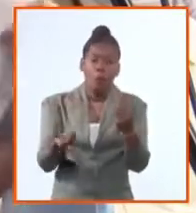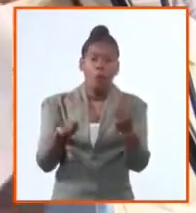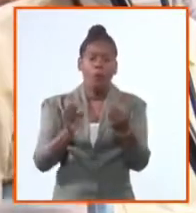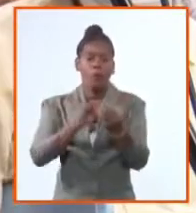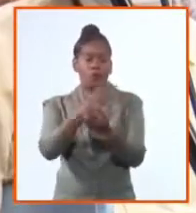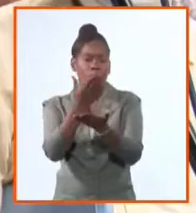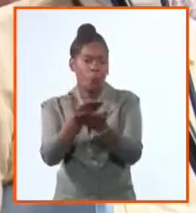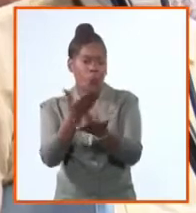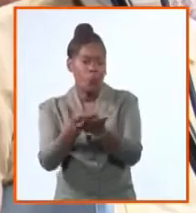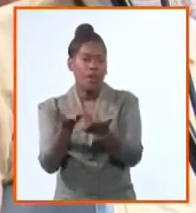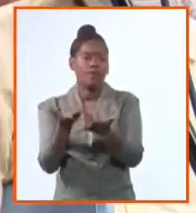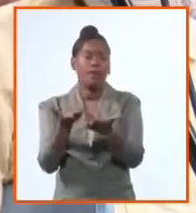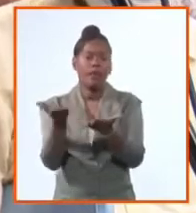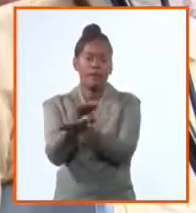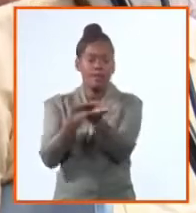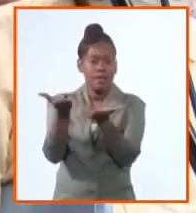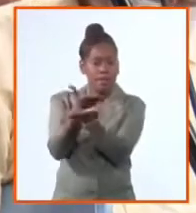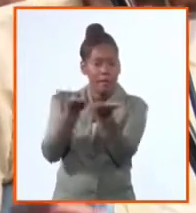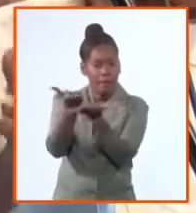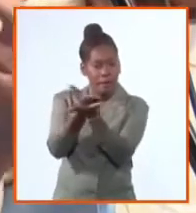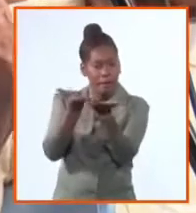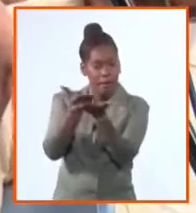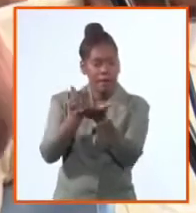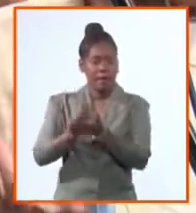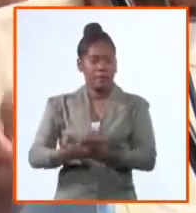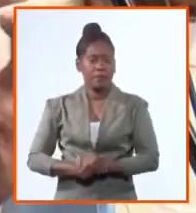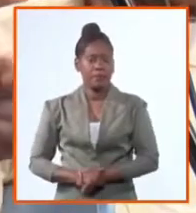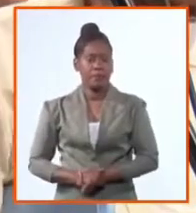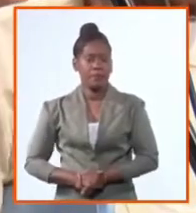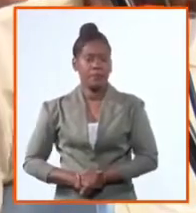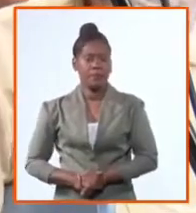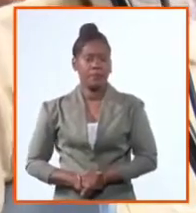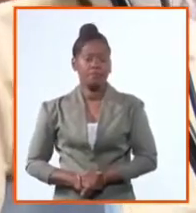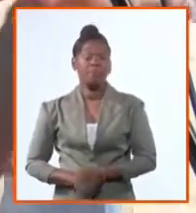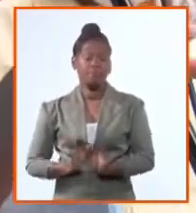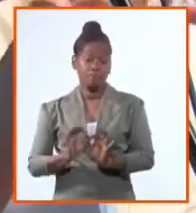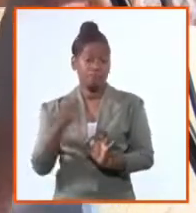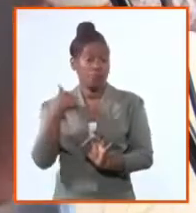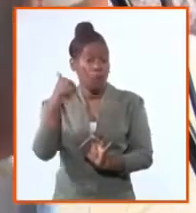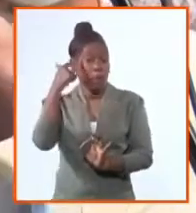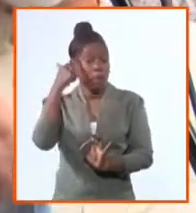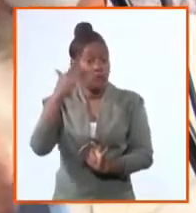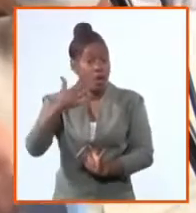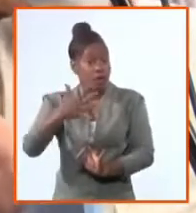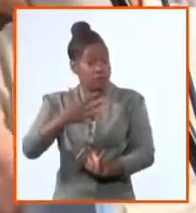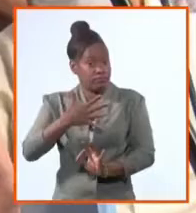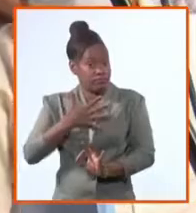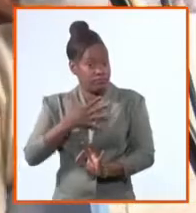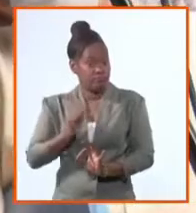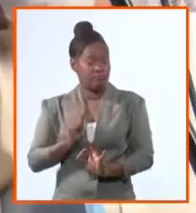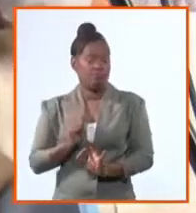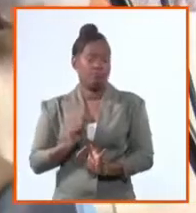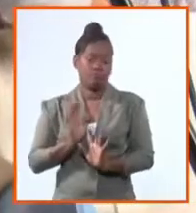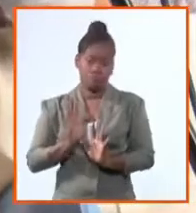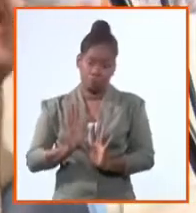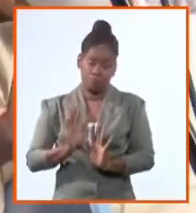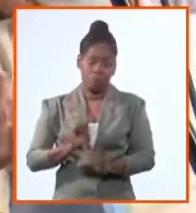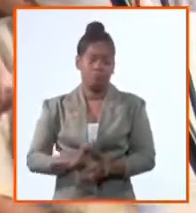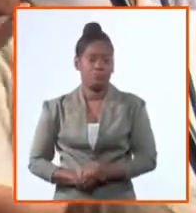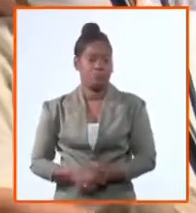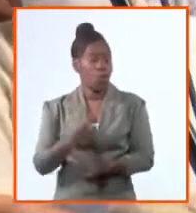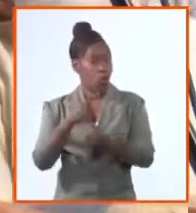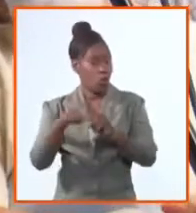decisiones con nuestras ciencias sociales. Y desde esta lógica, un último tema que también nos